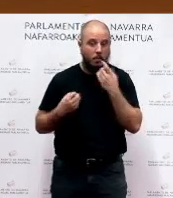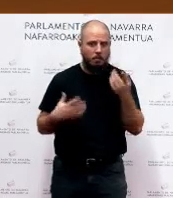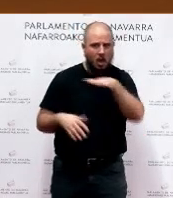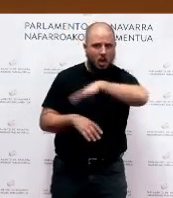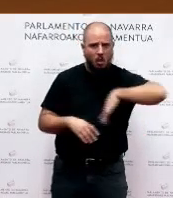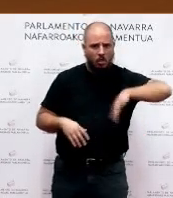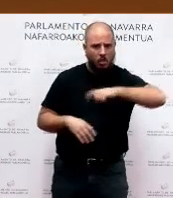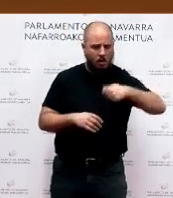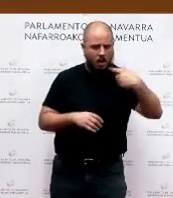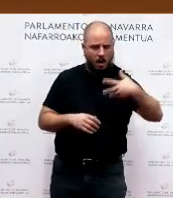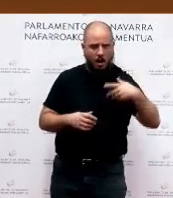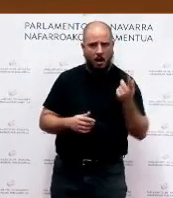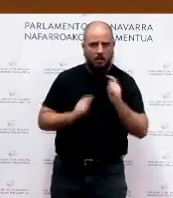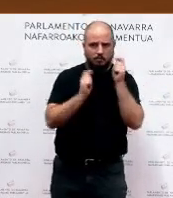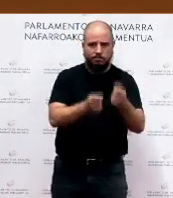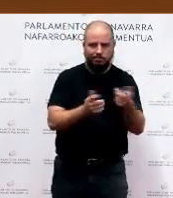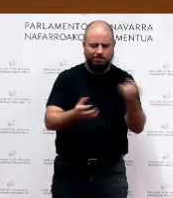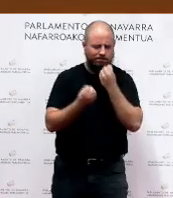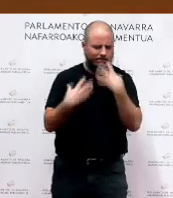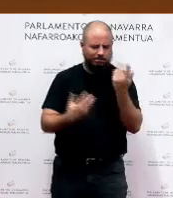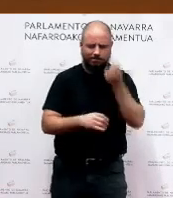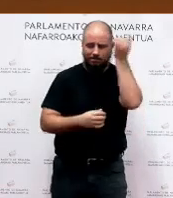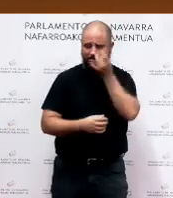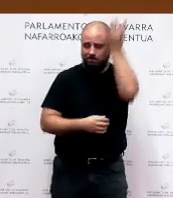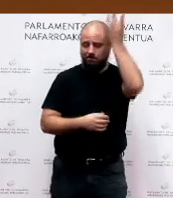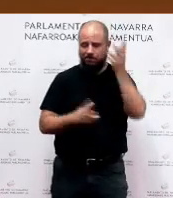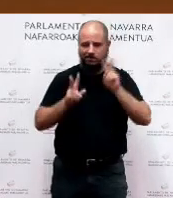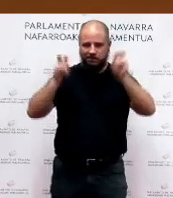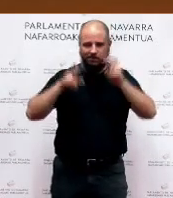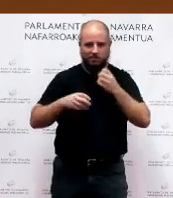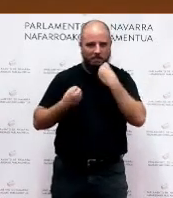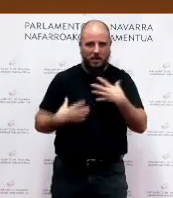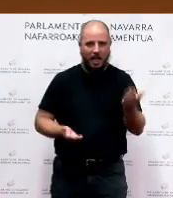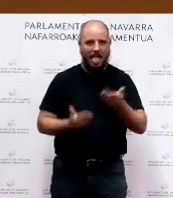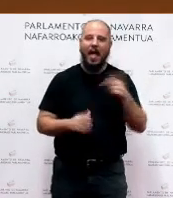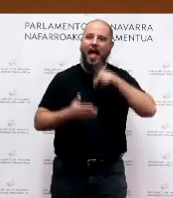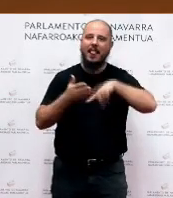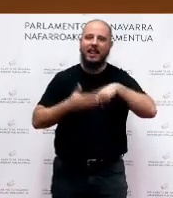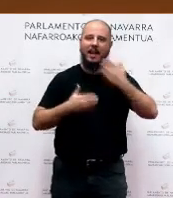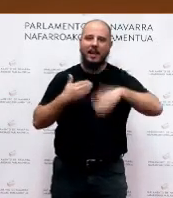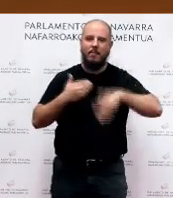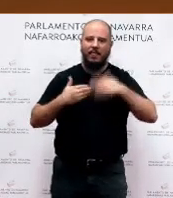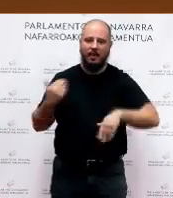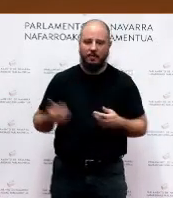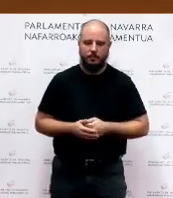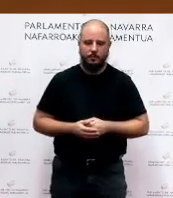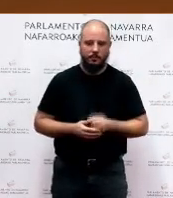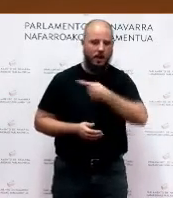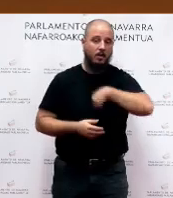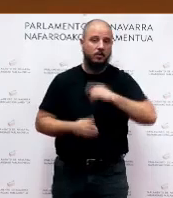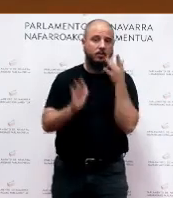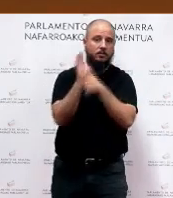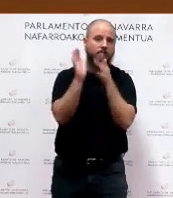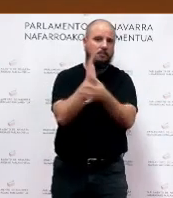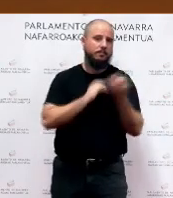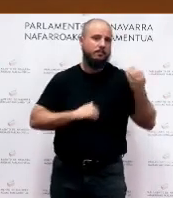más revolucionaria y disruptiva hemos tenido al limitar el precio del alquiler! Pues bien, les hemos explicado lo que sucede si